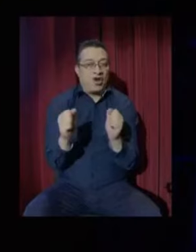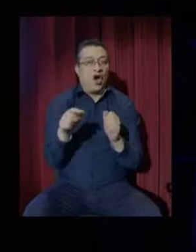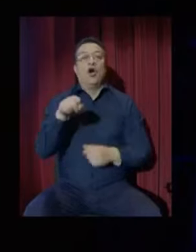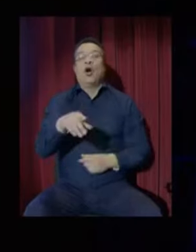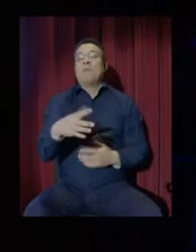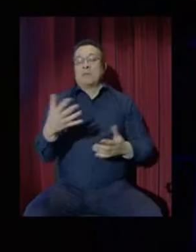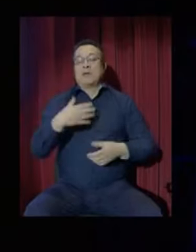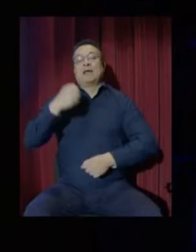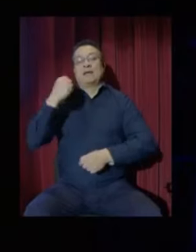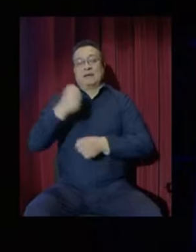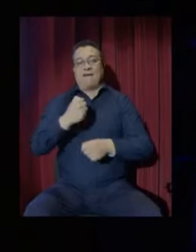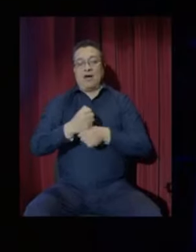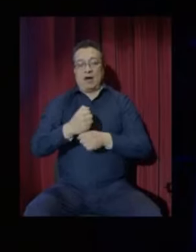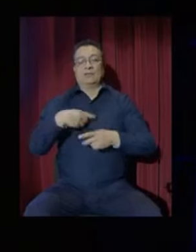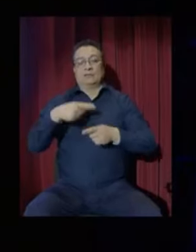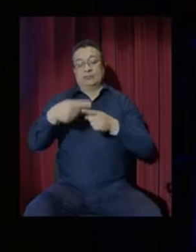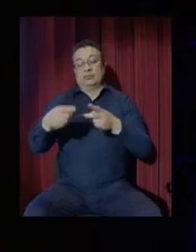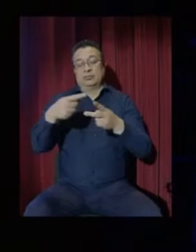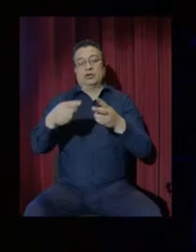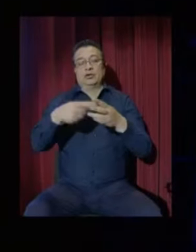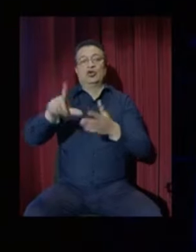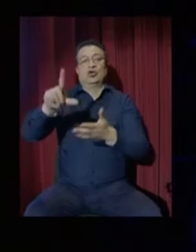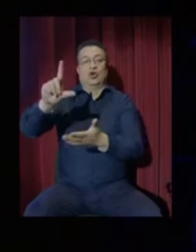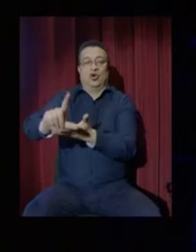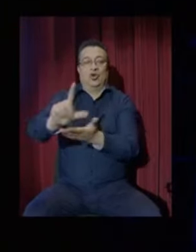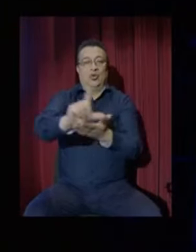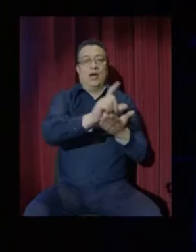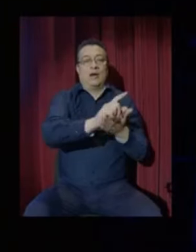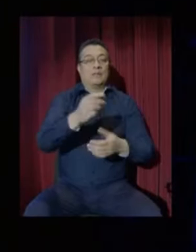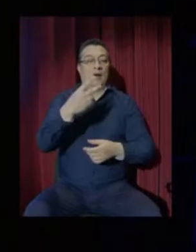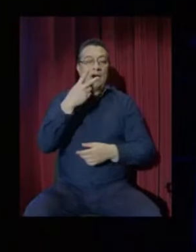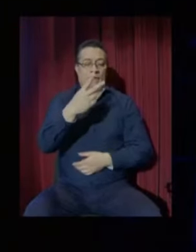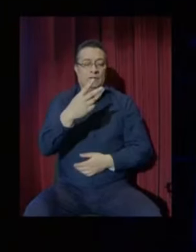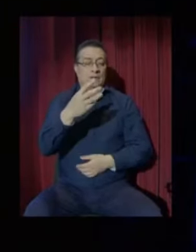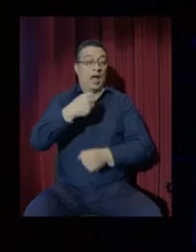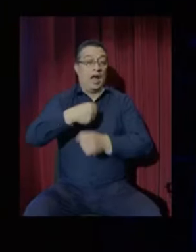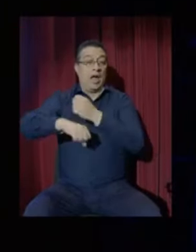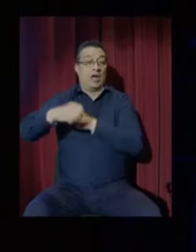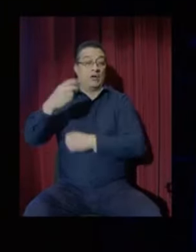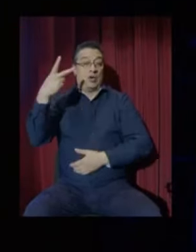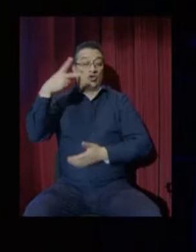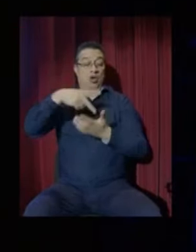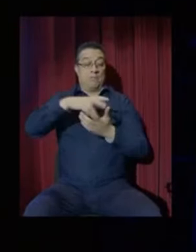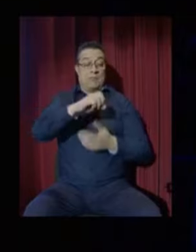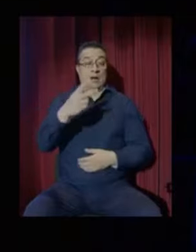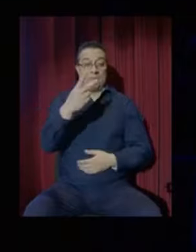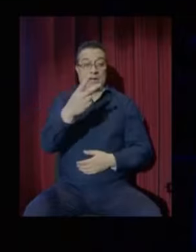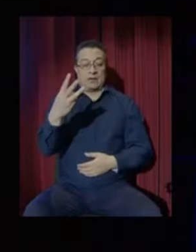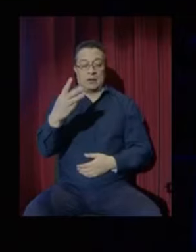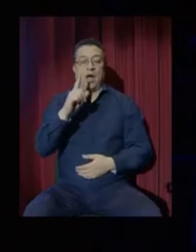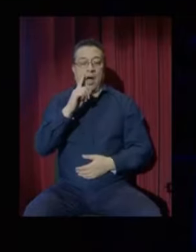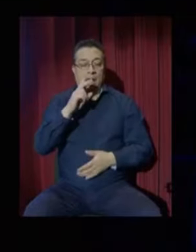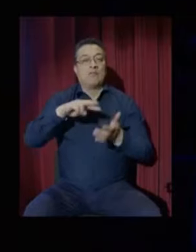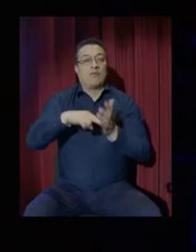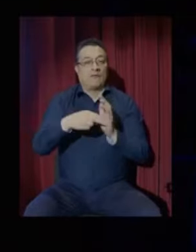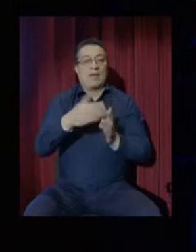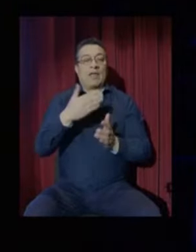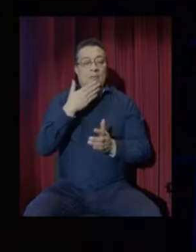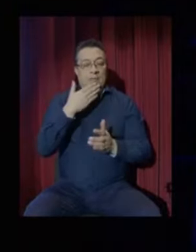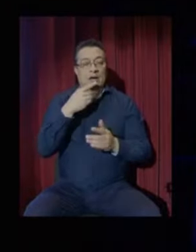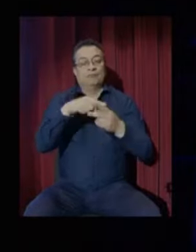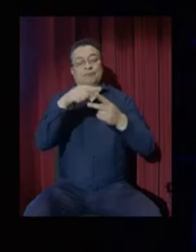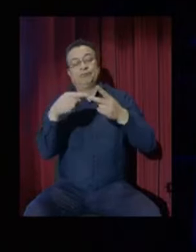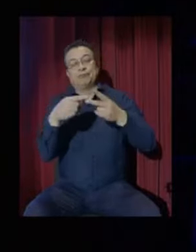realizar trabajos en distintas zonas vimos que el año 2023 no estuvo exento también de dificultades por las lluvias que